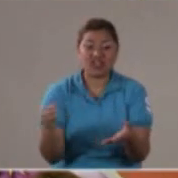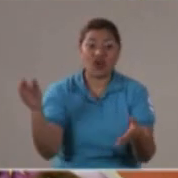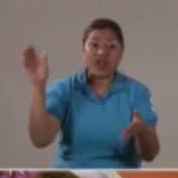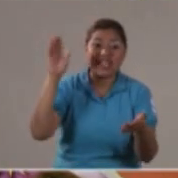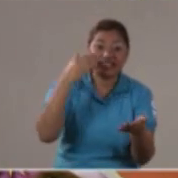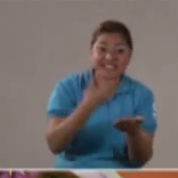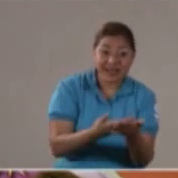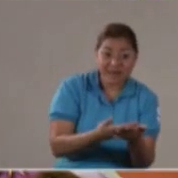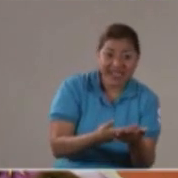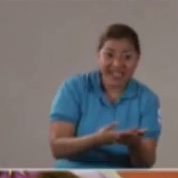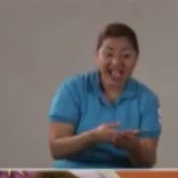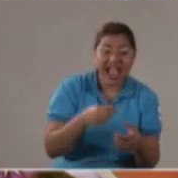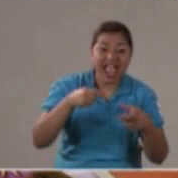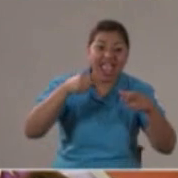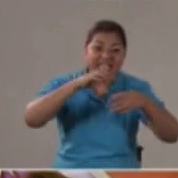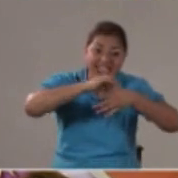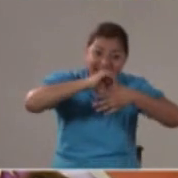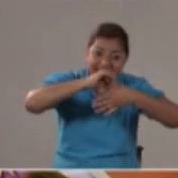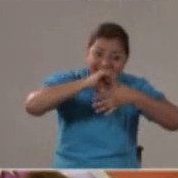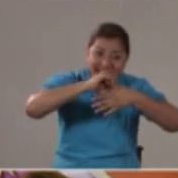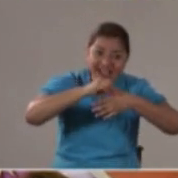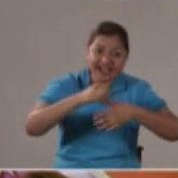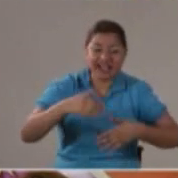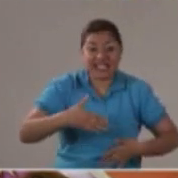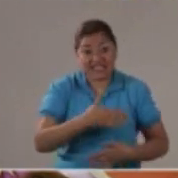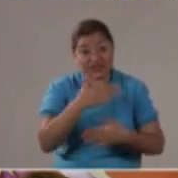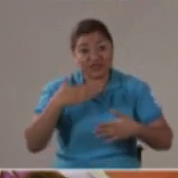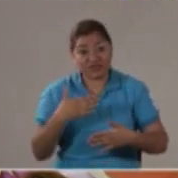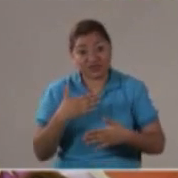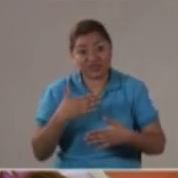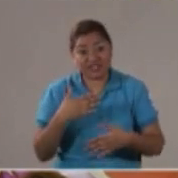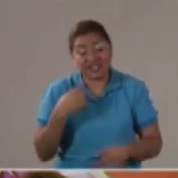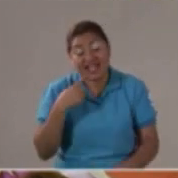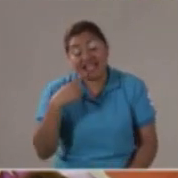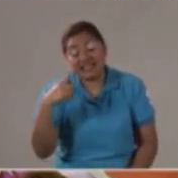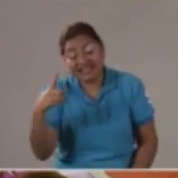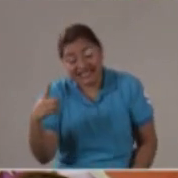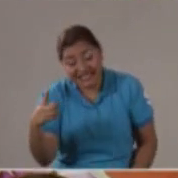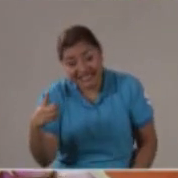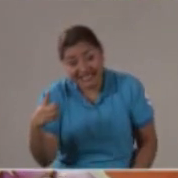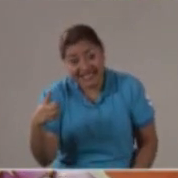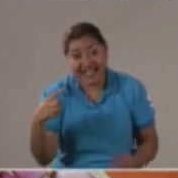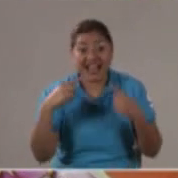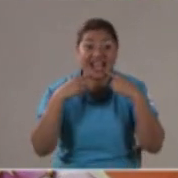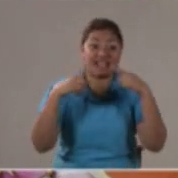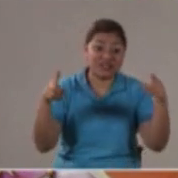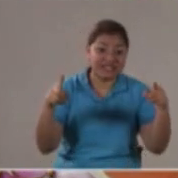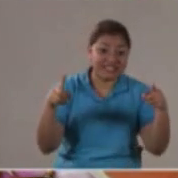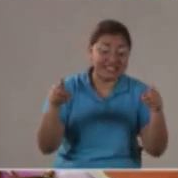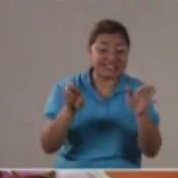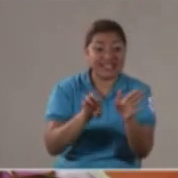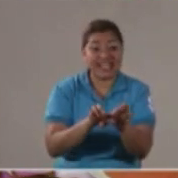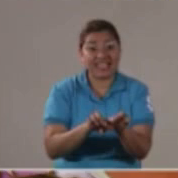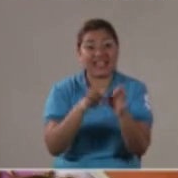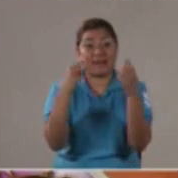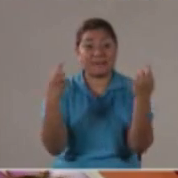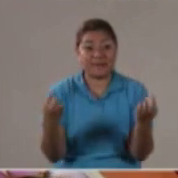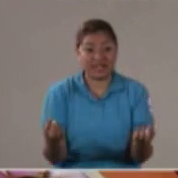usted dice: qué rica mi carne, y se le pegó ahí. Dicen, a mí no me consta, dicen, yo he leído.